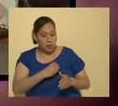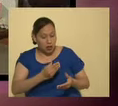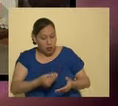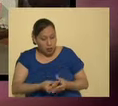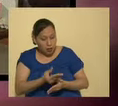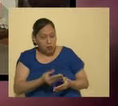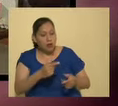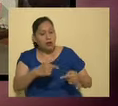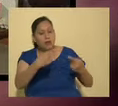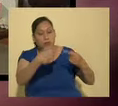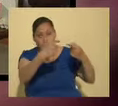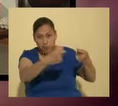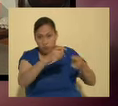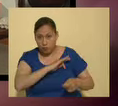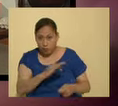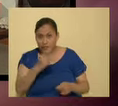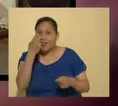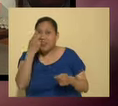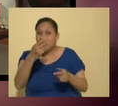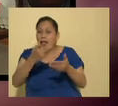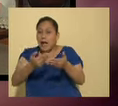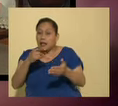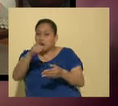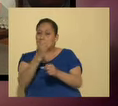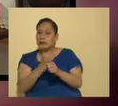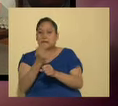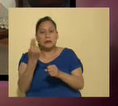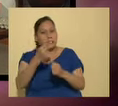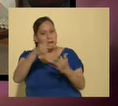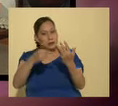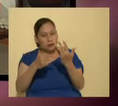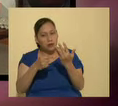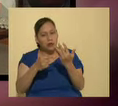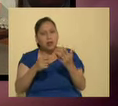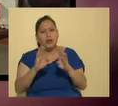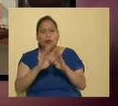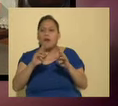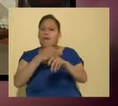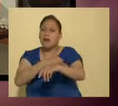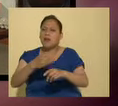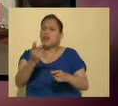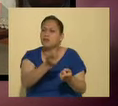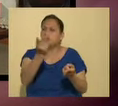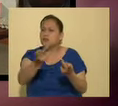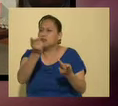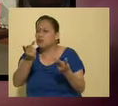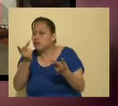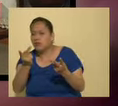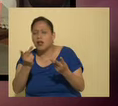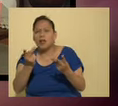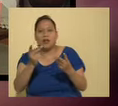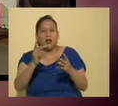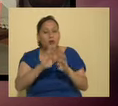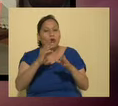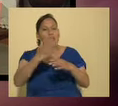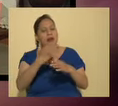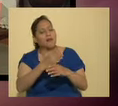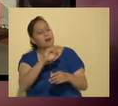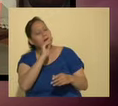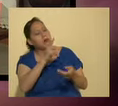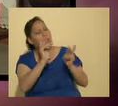siguientes generaciones. Toda esta información te invito a que la averigües en una comida familiar, en un encuentro, en un café